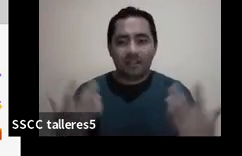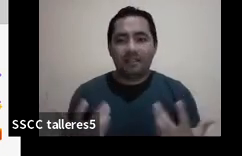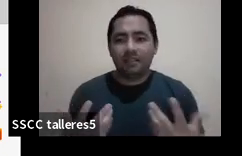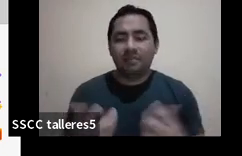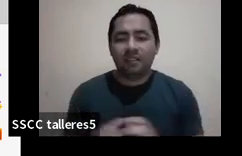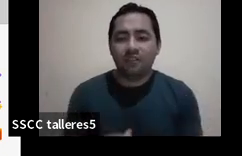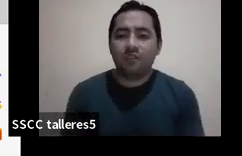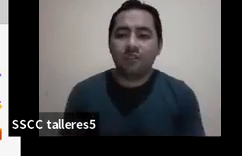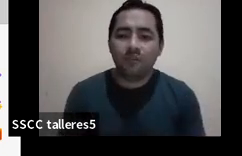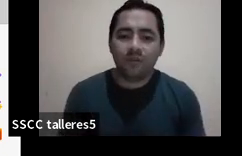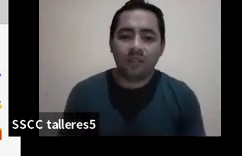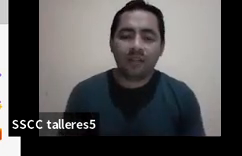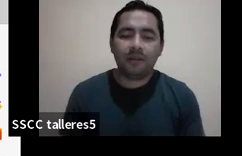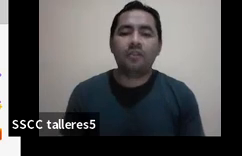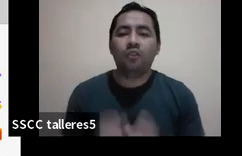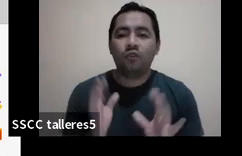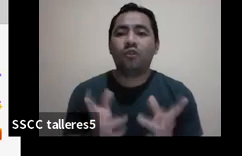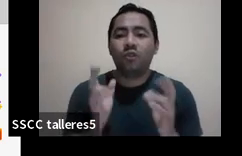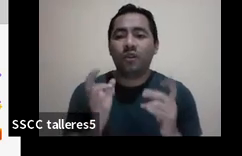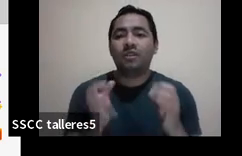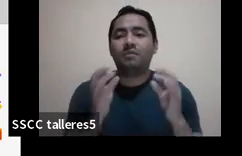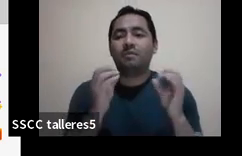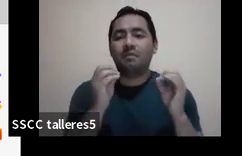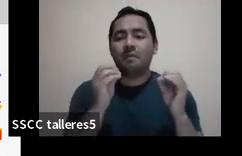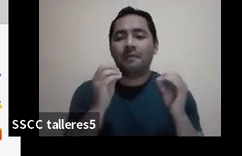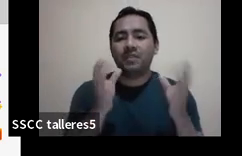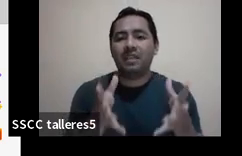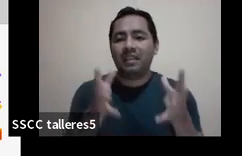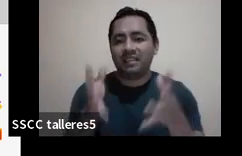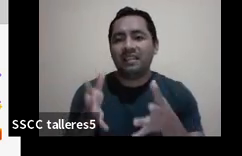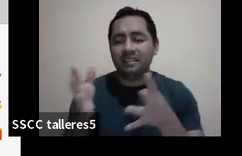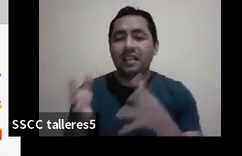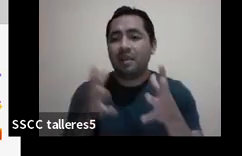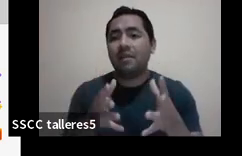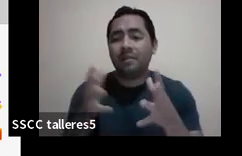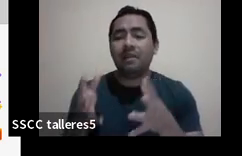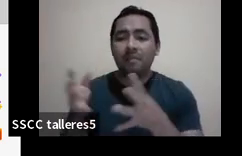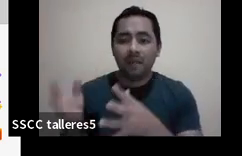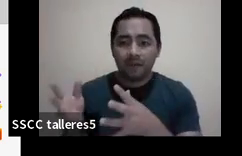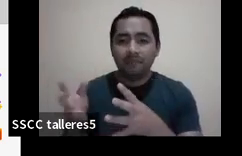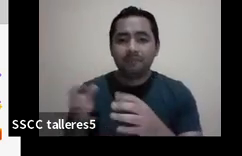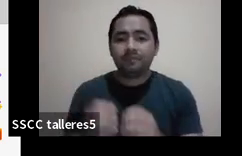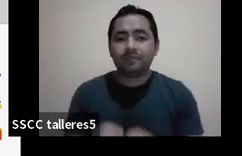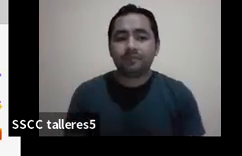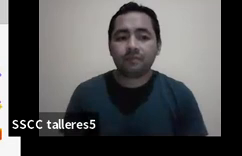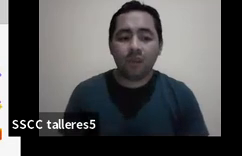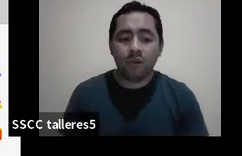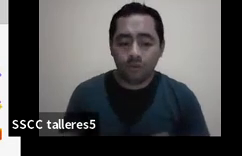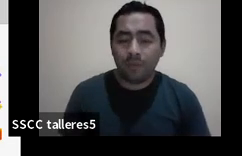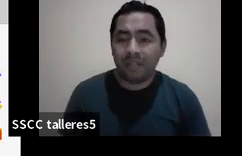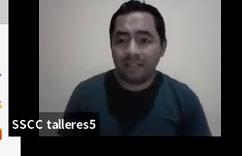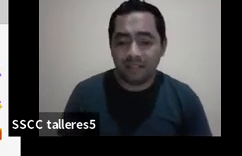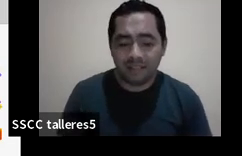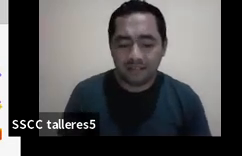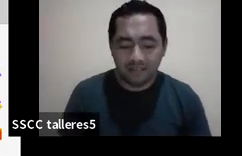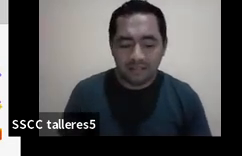otras técnicas de interpretación. Como te dije, no solo es seña, seña, seña, palabra, palabra, palabra. Cuando